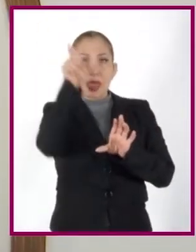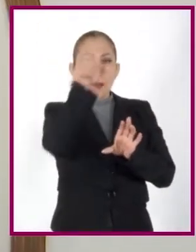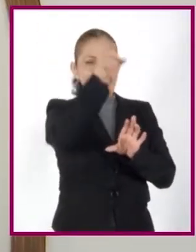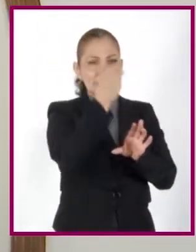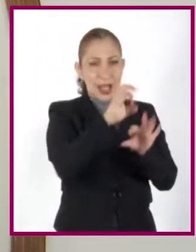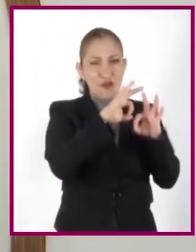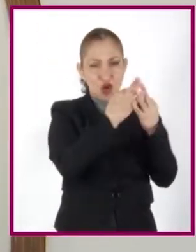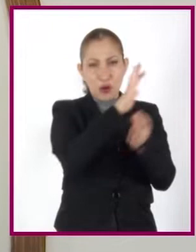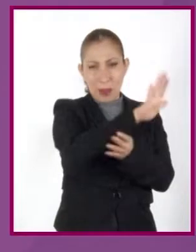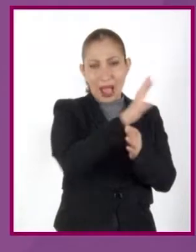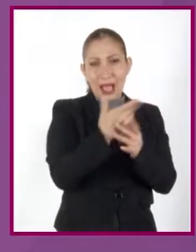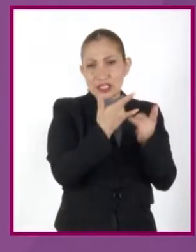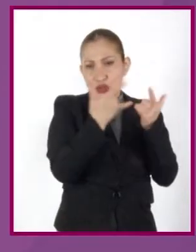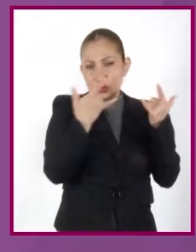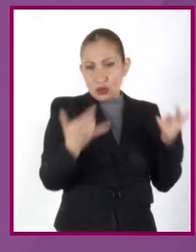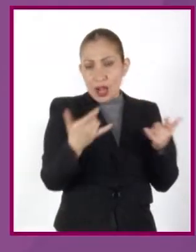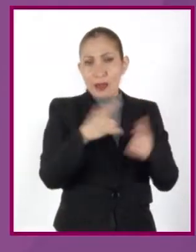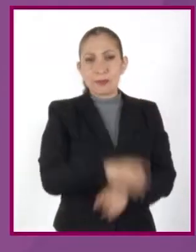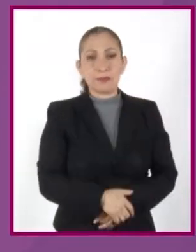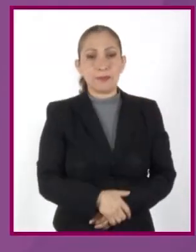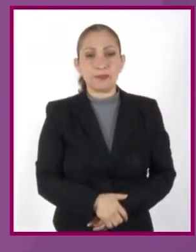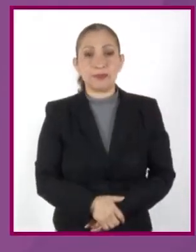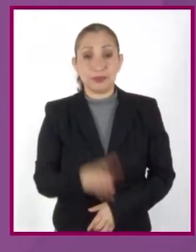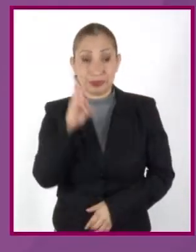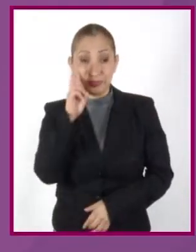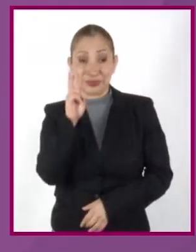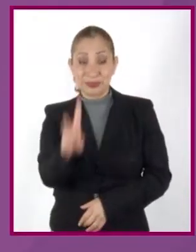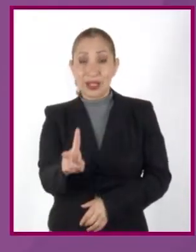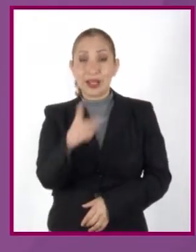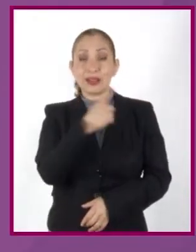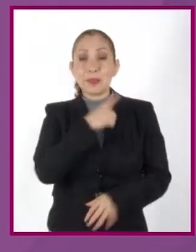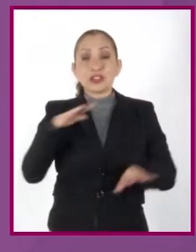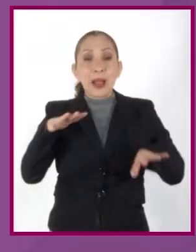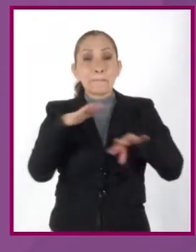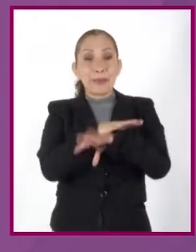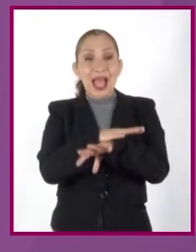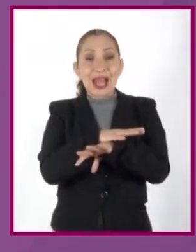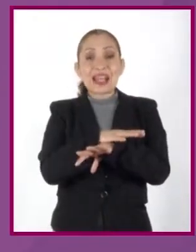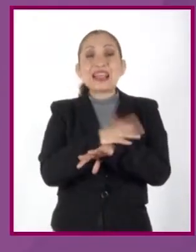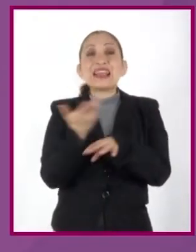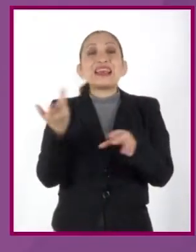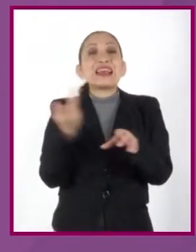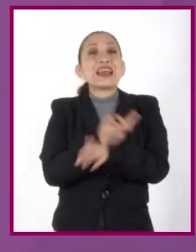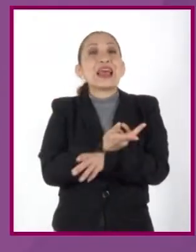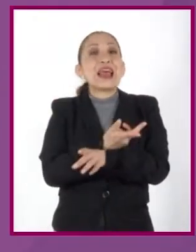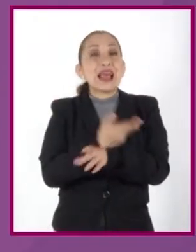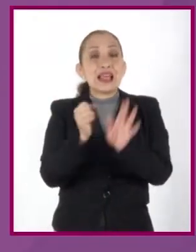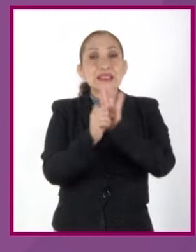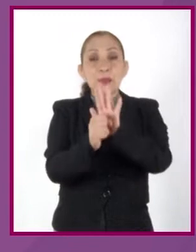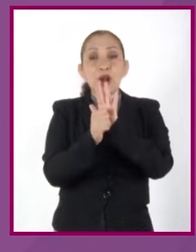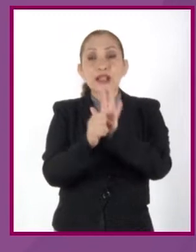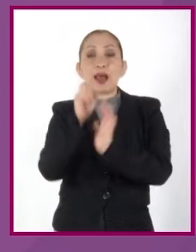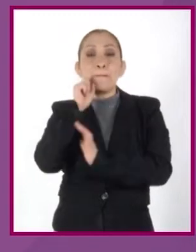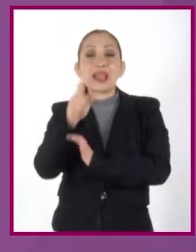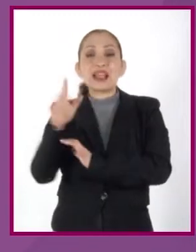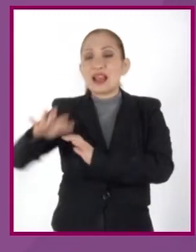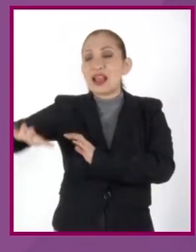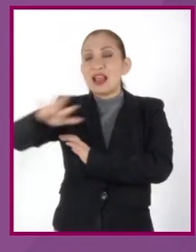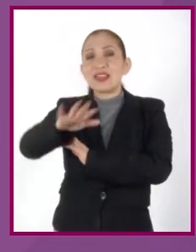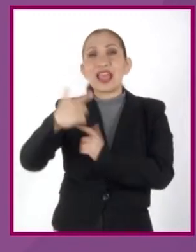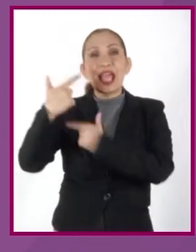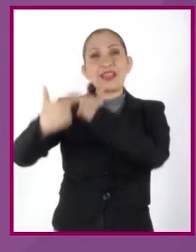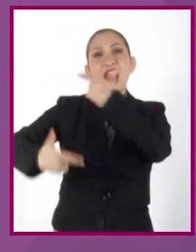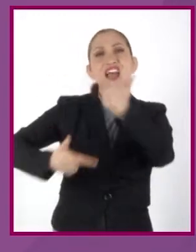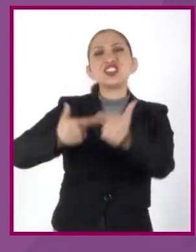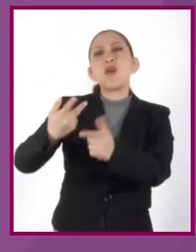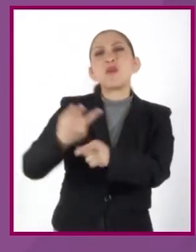esta variante de la leyenda. Como observan, se tuvieron que modificar los hechos simbólicos, así como el aspecto generacional.